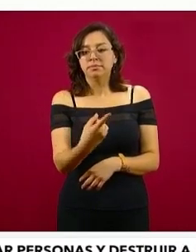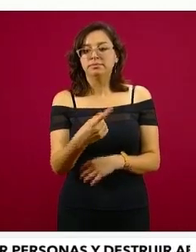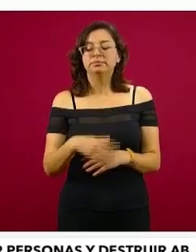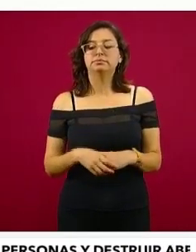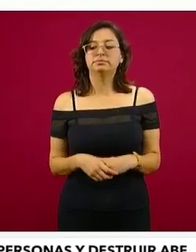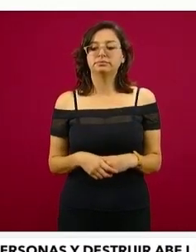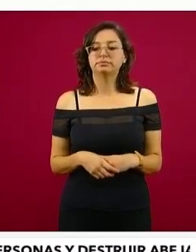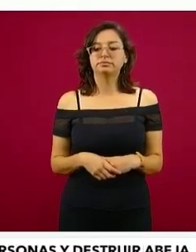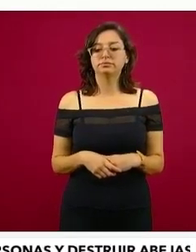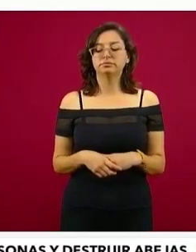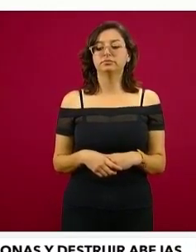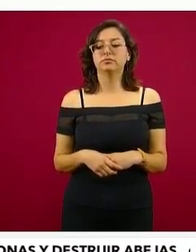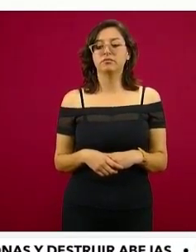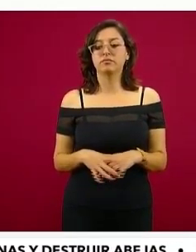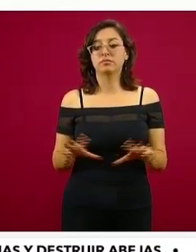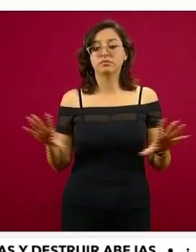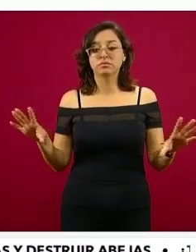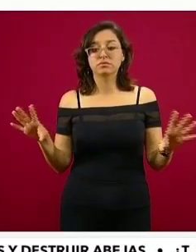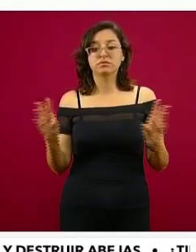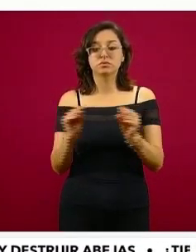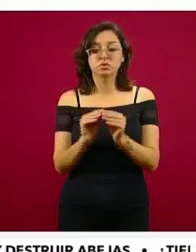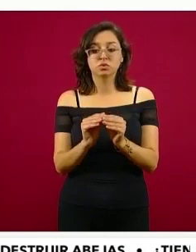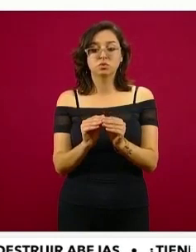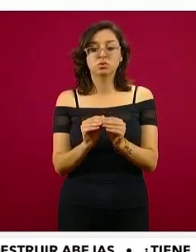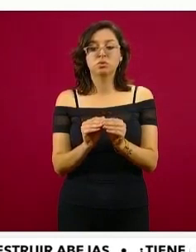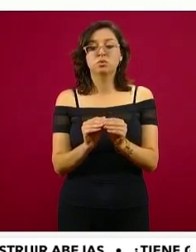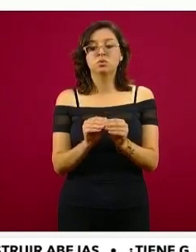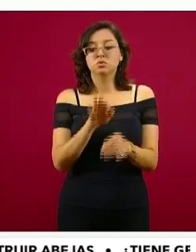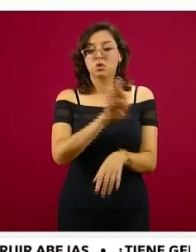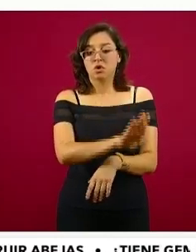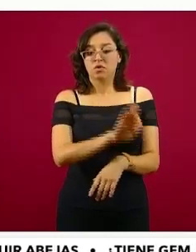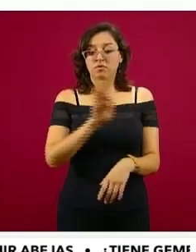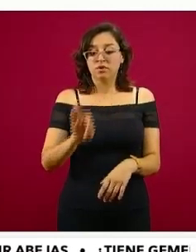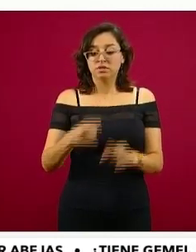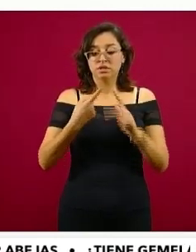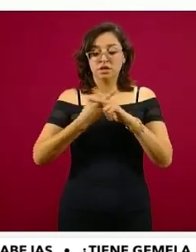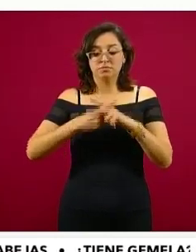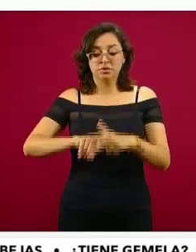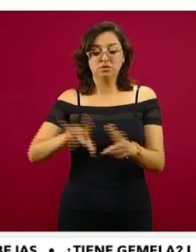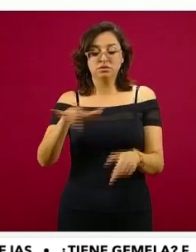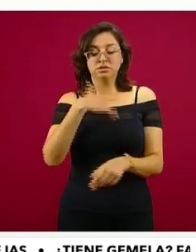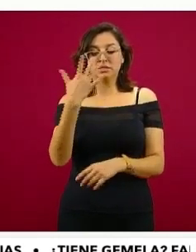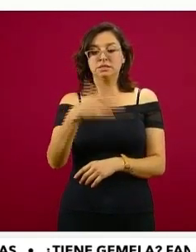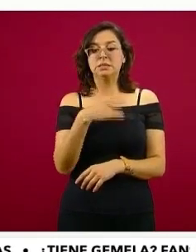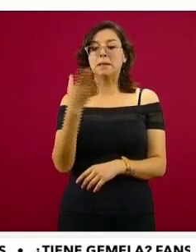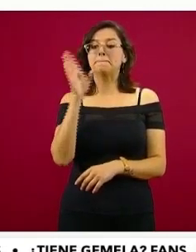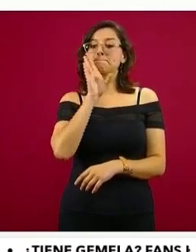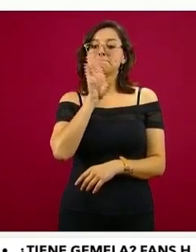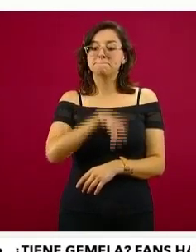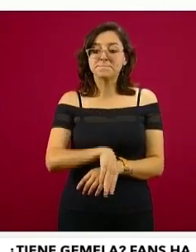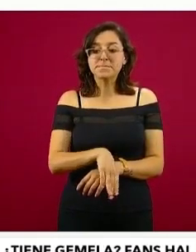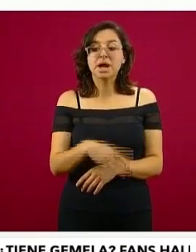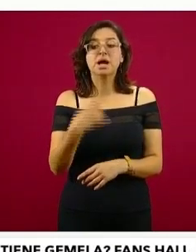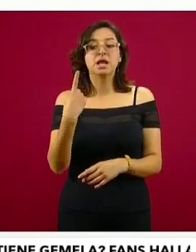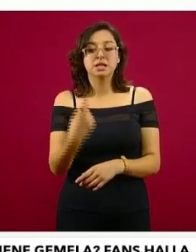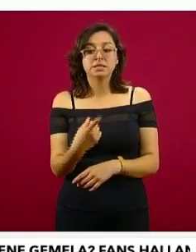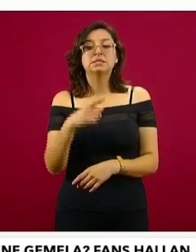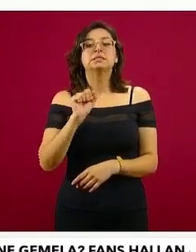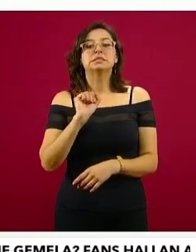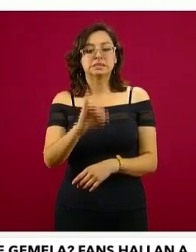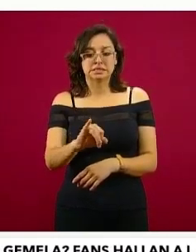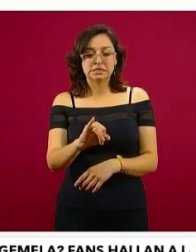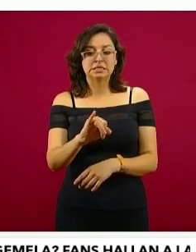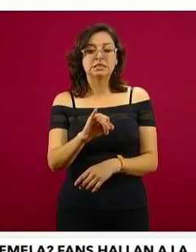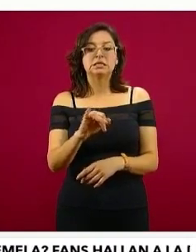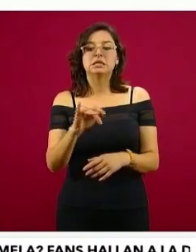los apilamos, es decir, están para cada una de las fechas de inicio de síntomas, están tanto los confirmados como los sospechosos, para